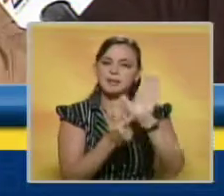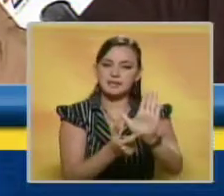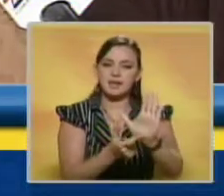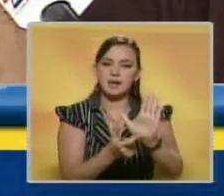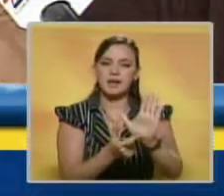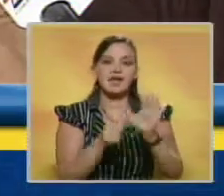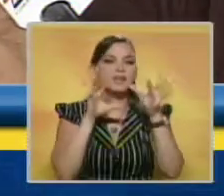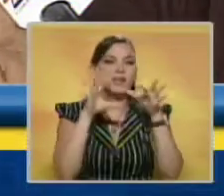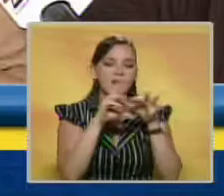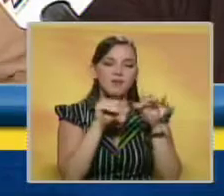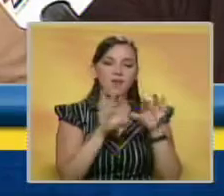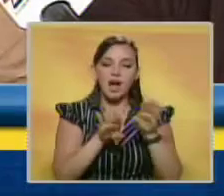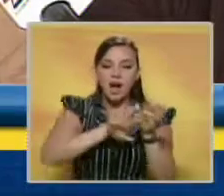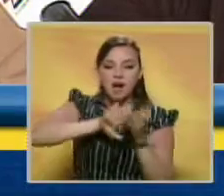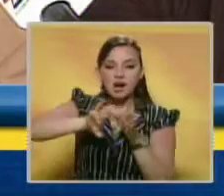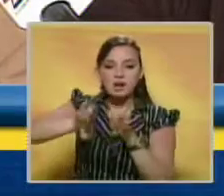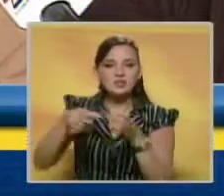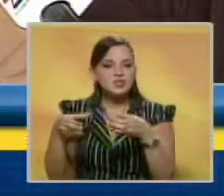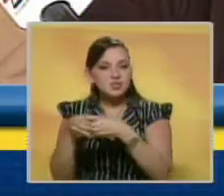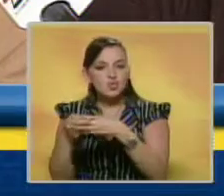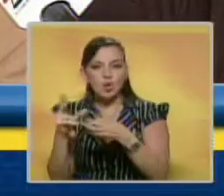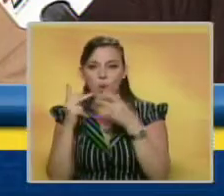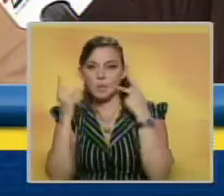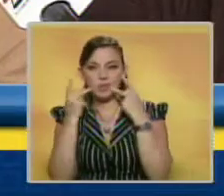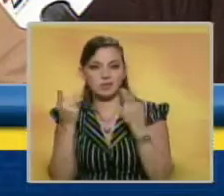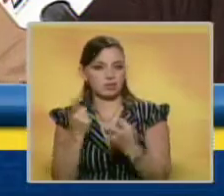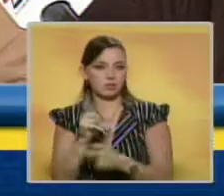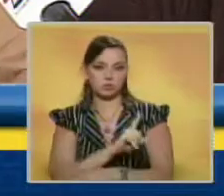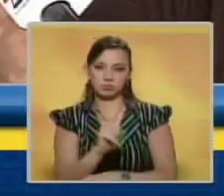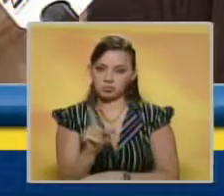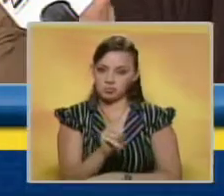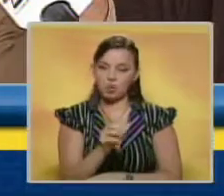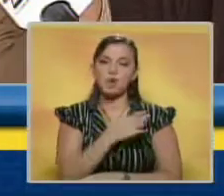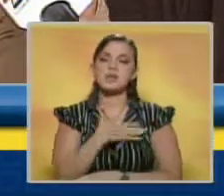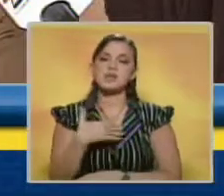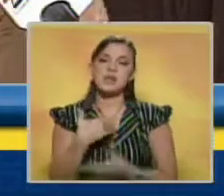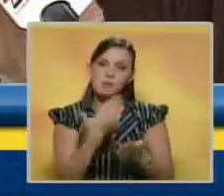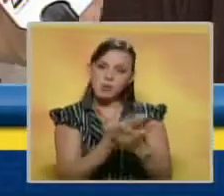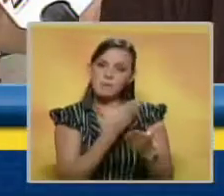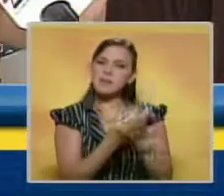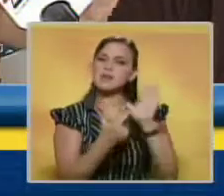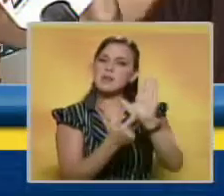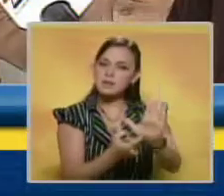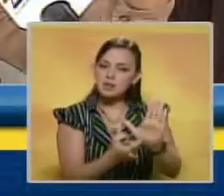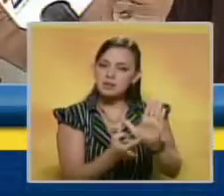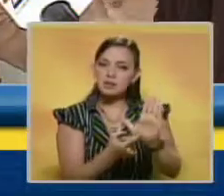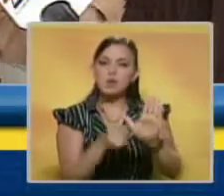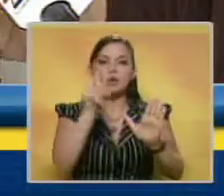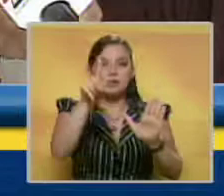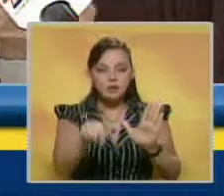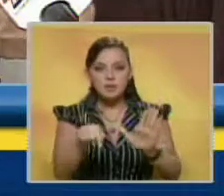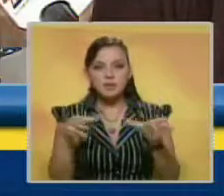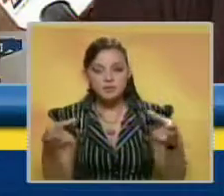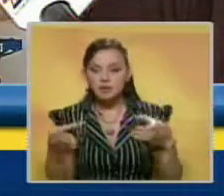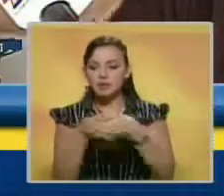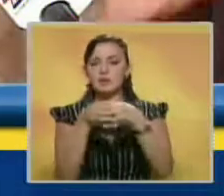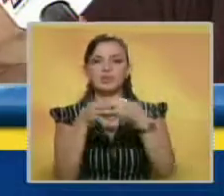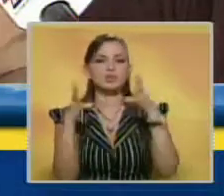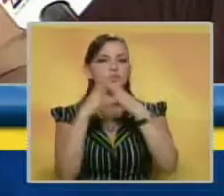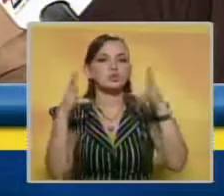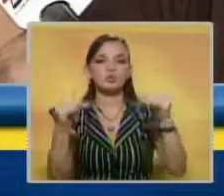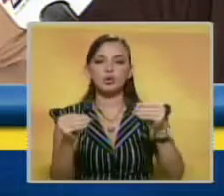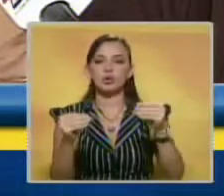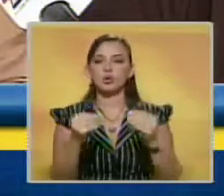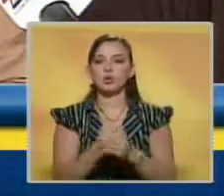asunto exclusivamente de los partidos políticos, sino que tiene que ir al encuentro de todos